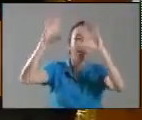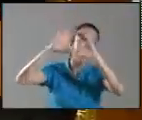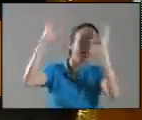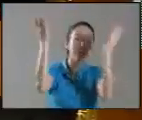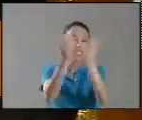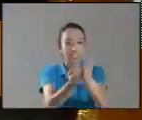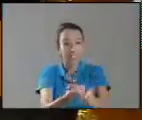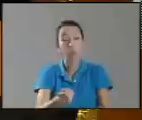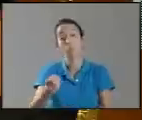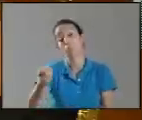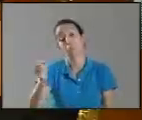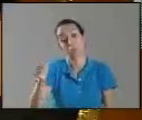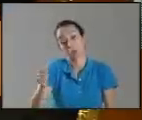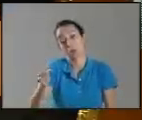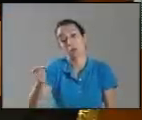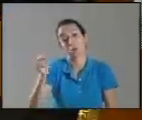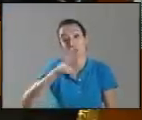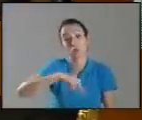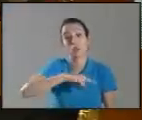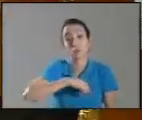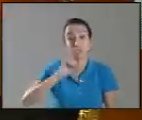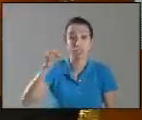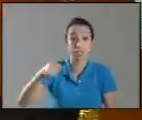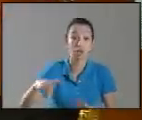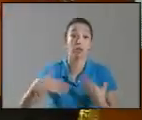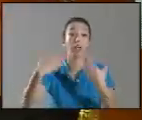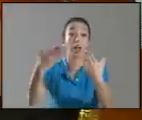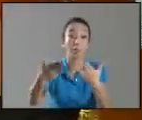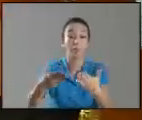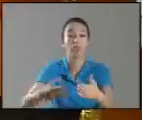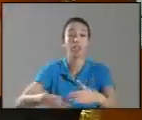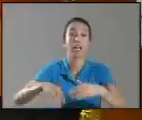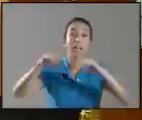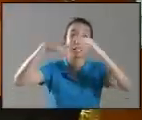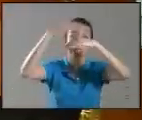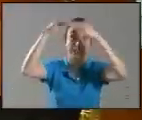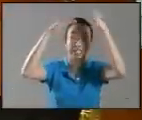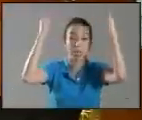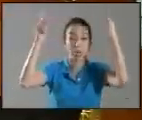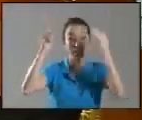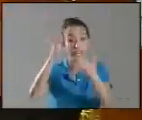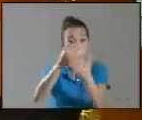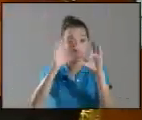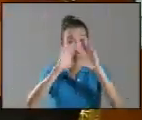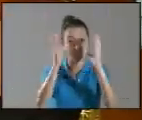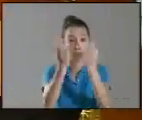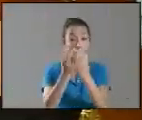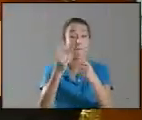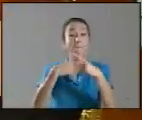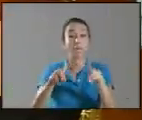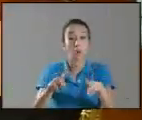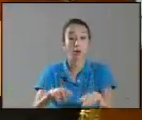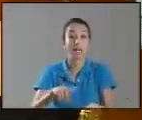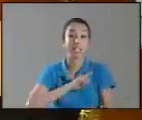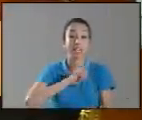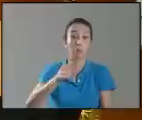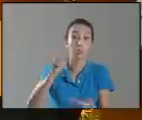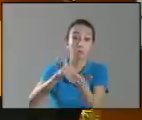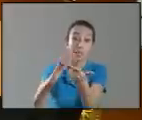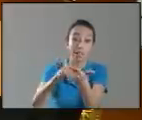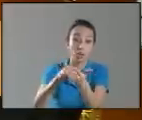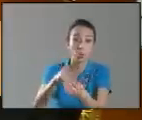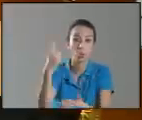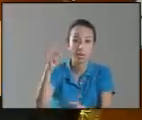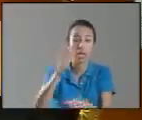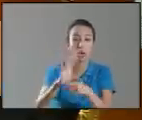no tiene, no les ofrece el cielo y la tierra a la gente, aunque sí le ofrecemos el cielo y la tierra, pero en el lenguaje